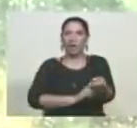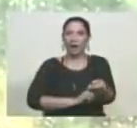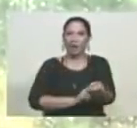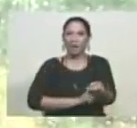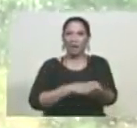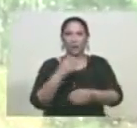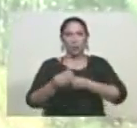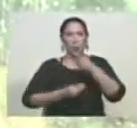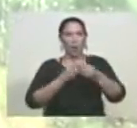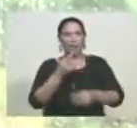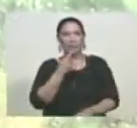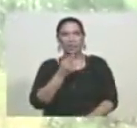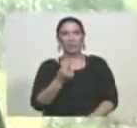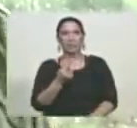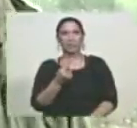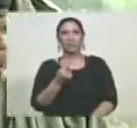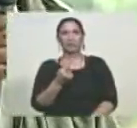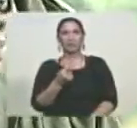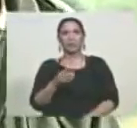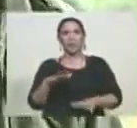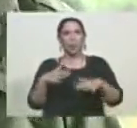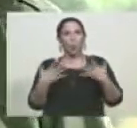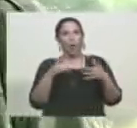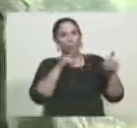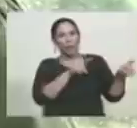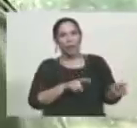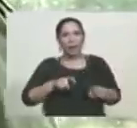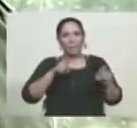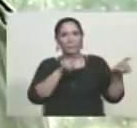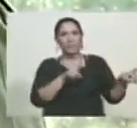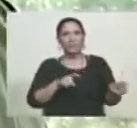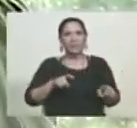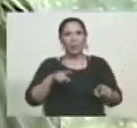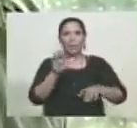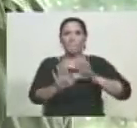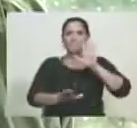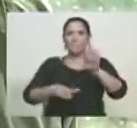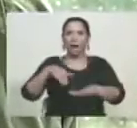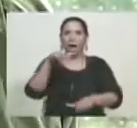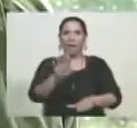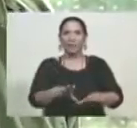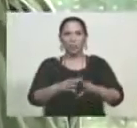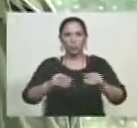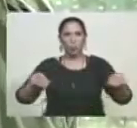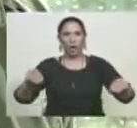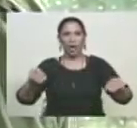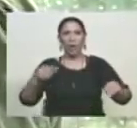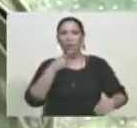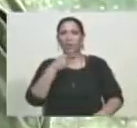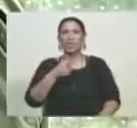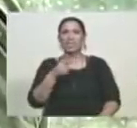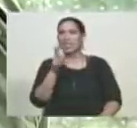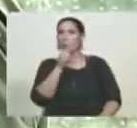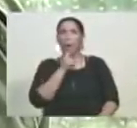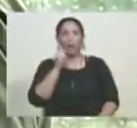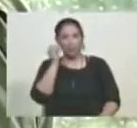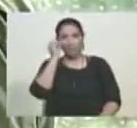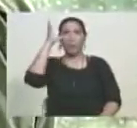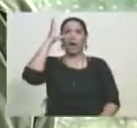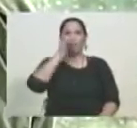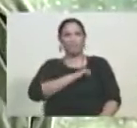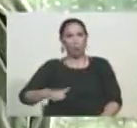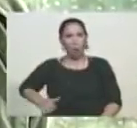que nos hace decir eso es que cuando al campesino pata en el suelo dice que es incapaz, que es flojo, que es